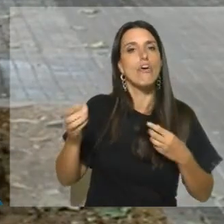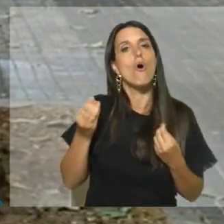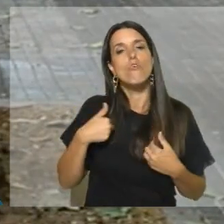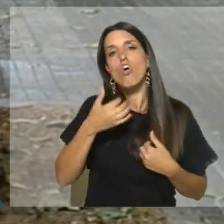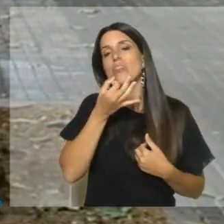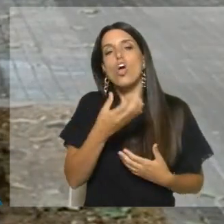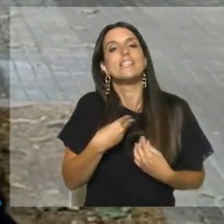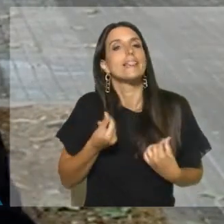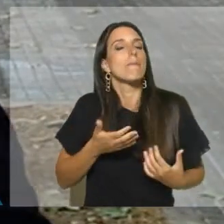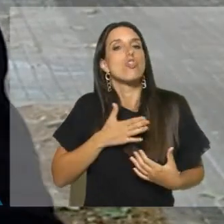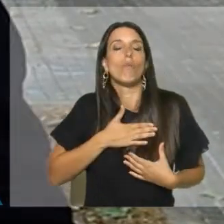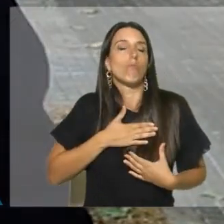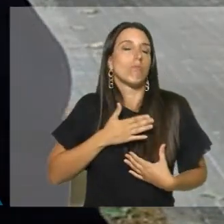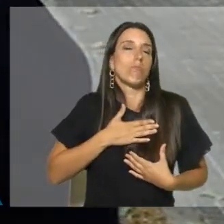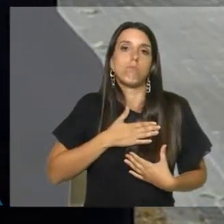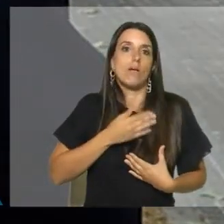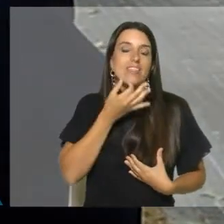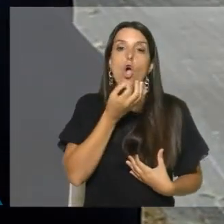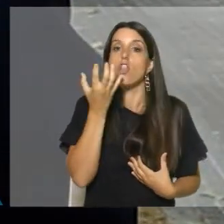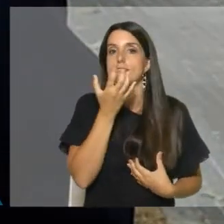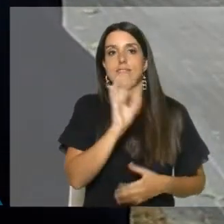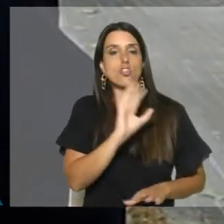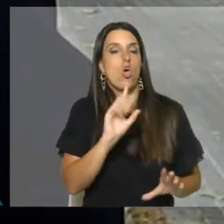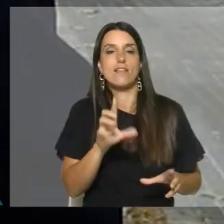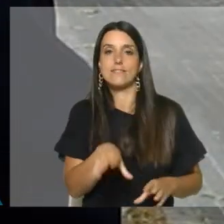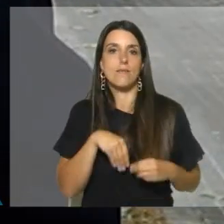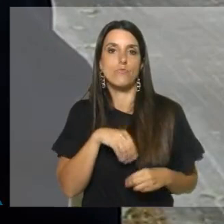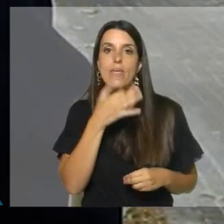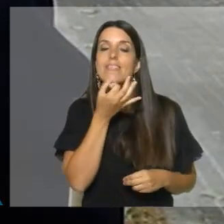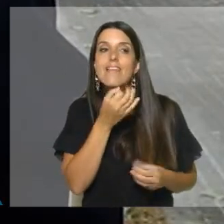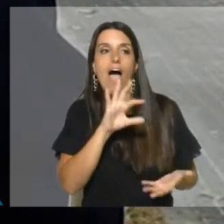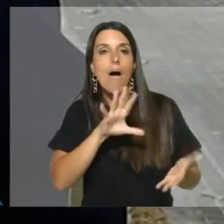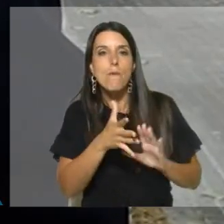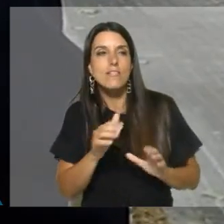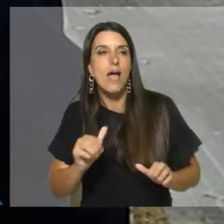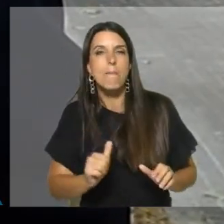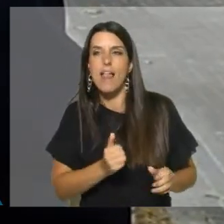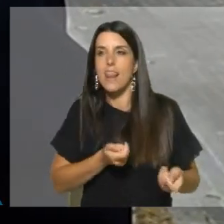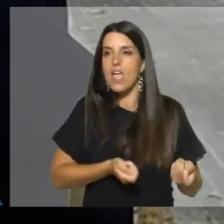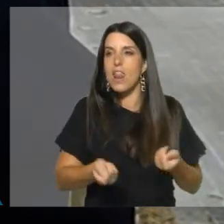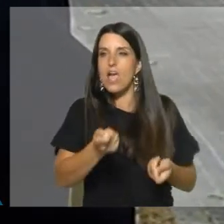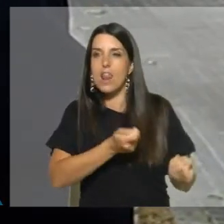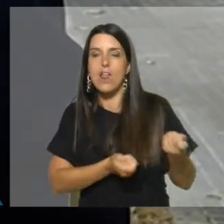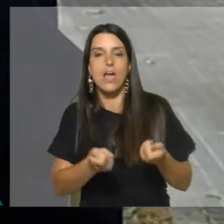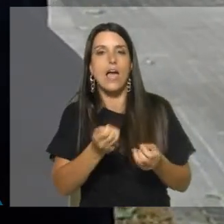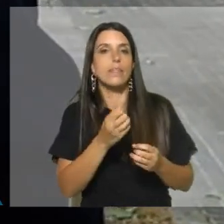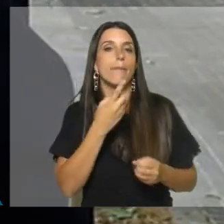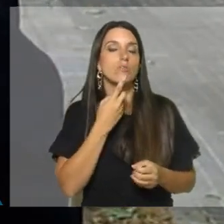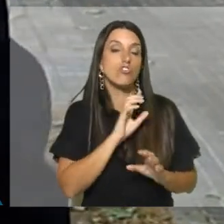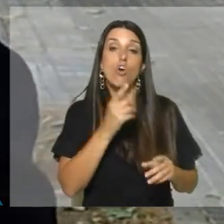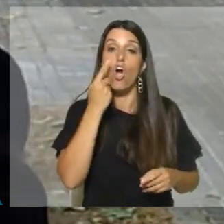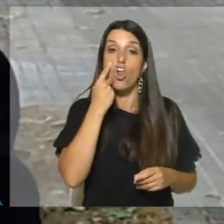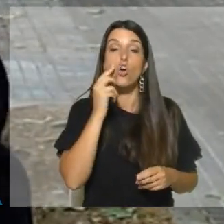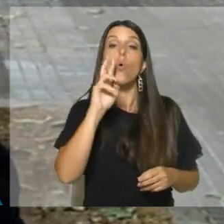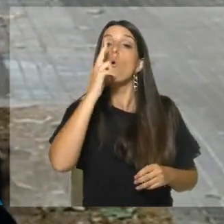profundo de mi sentimiento, me parece repugnante que se llegue a esa utilización de eso en la vida política. Yo conozco un